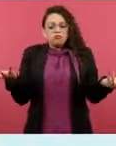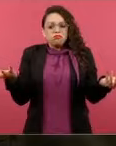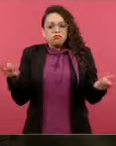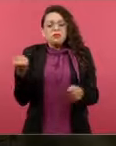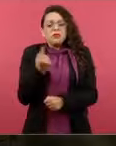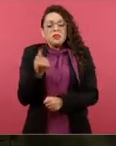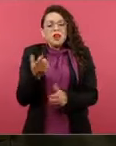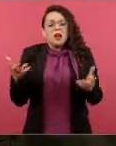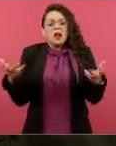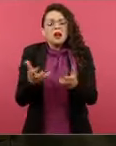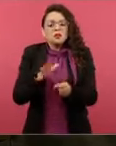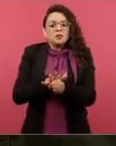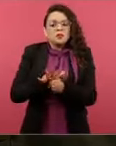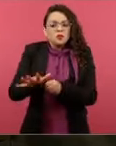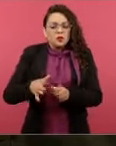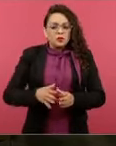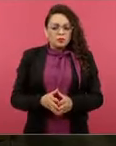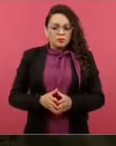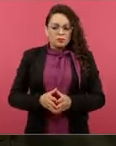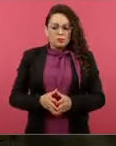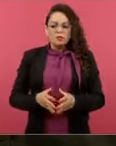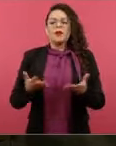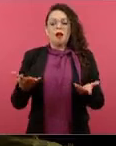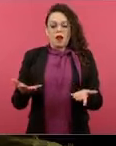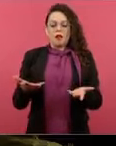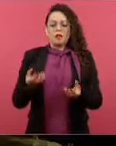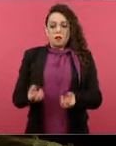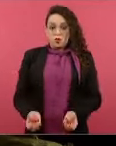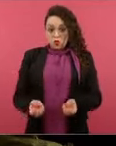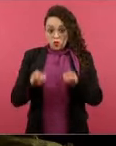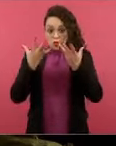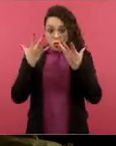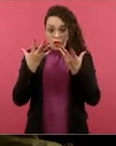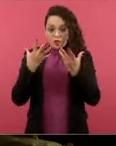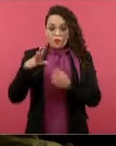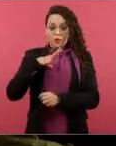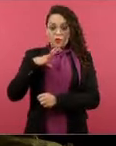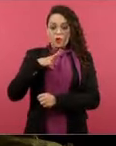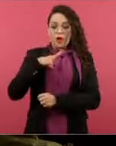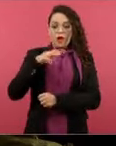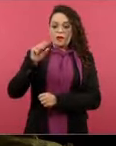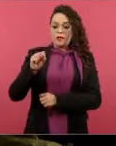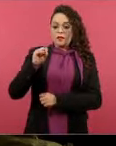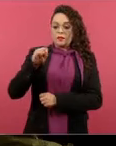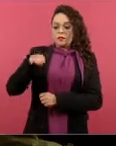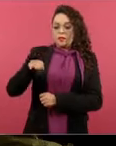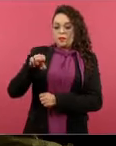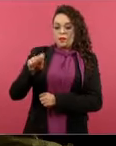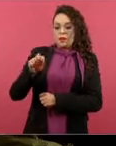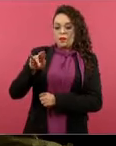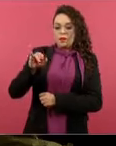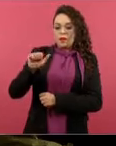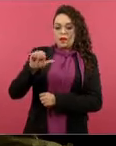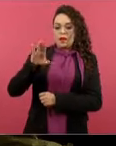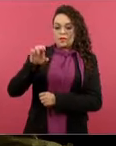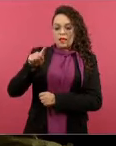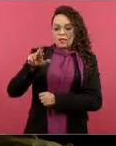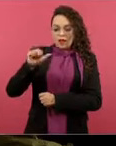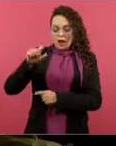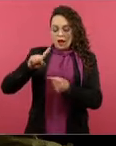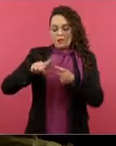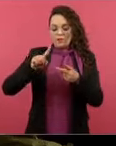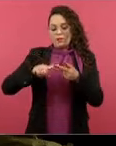realizar un registro de cuántos seres vivos tienen simetría central, cuántos axial, cuántos tienen ambas